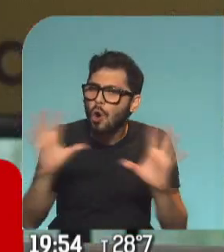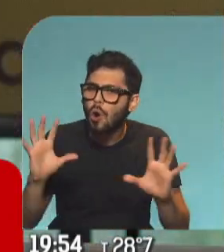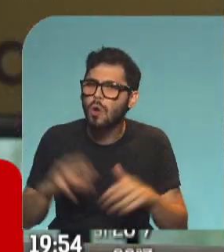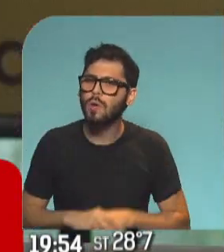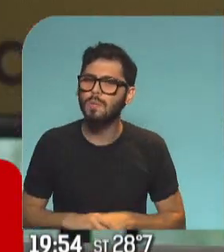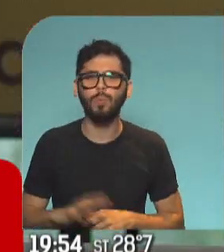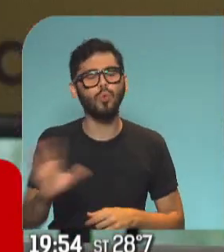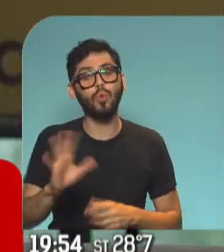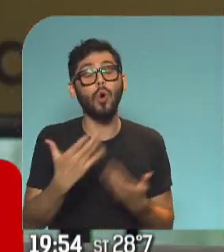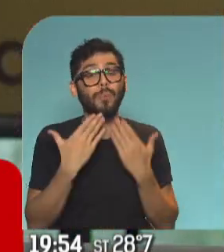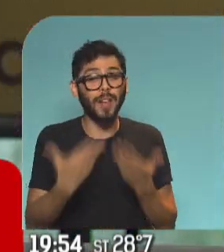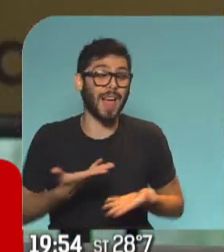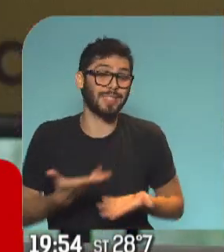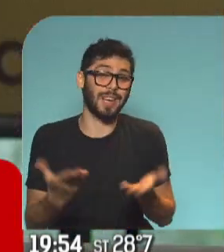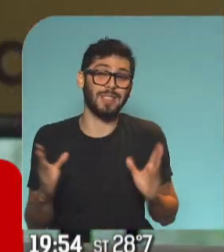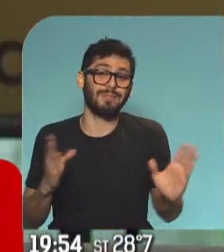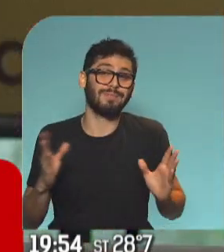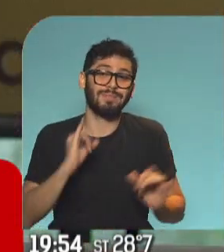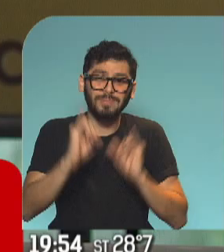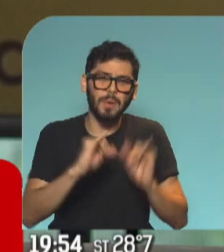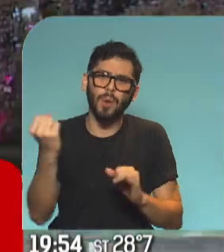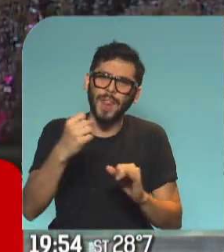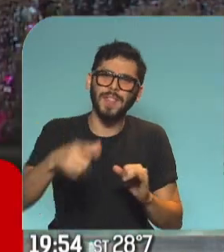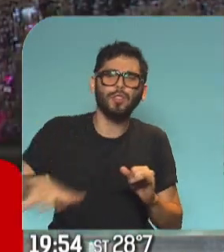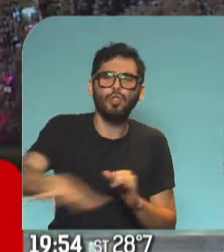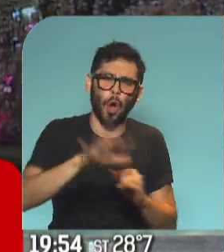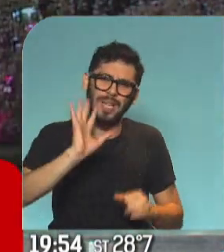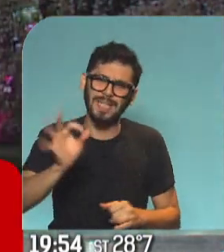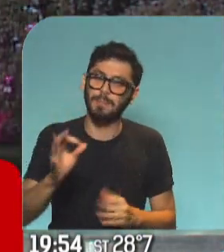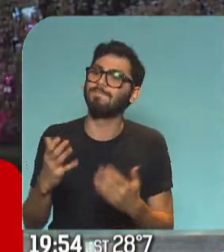mucho el espacio porque creo que esto tiene que llegar a todos y a todas. Exactamente. Gracias. No, Muchas a ustedes, gracias.